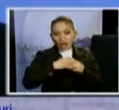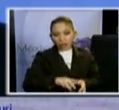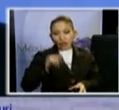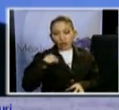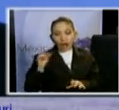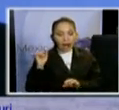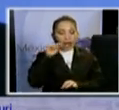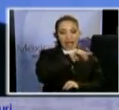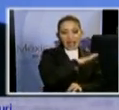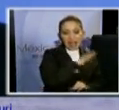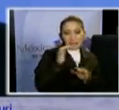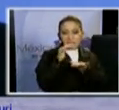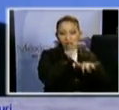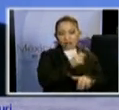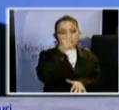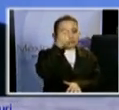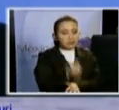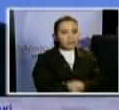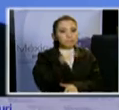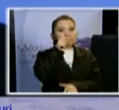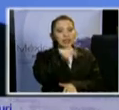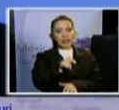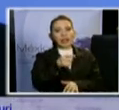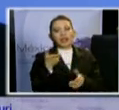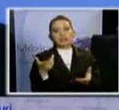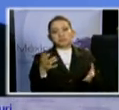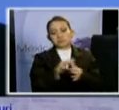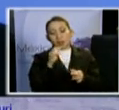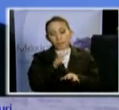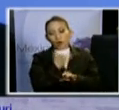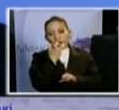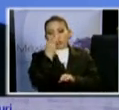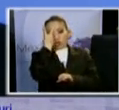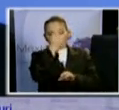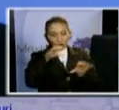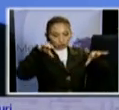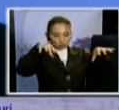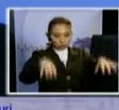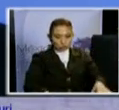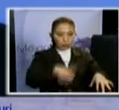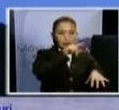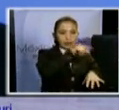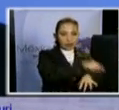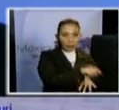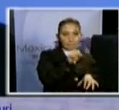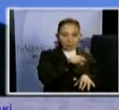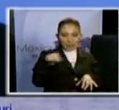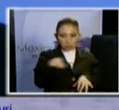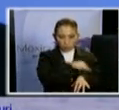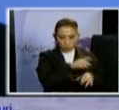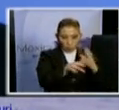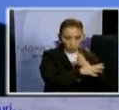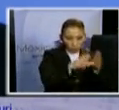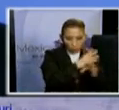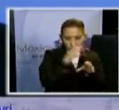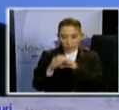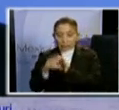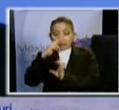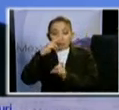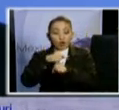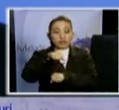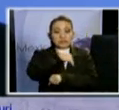los océanos, lo que ha llevado a una acidificación. Por tanto, estos dos factores en sí mismos son